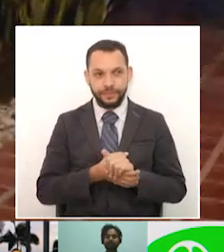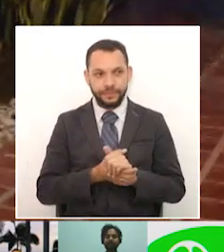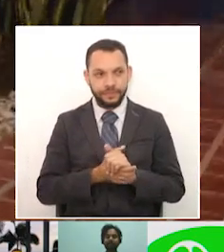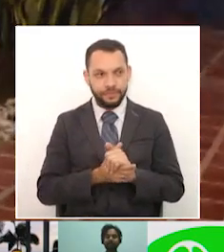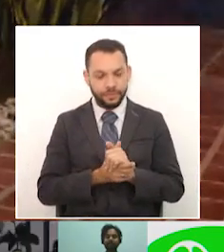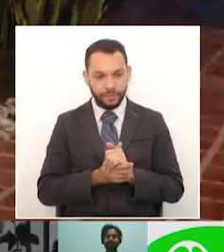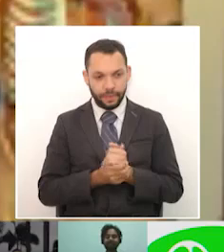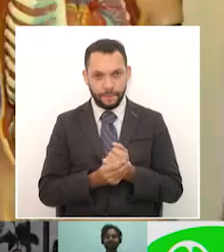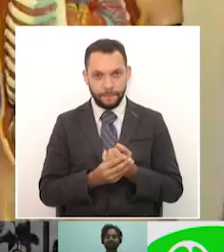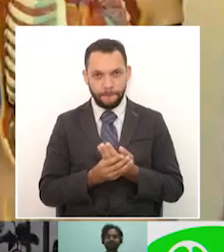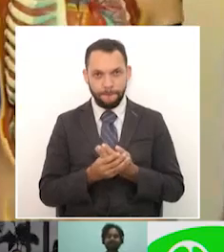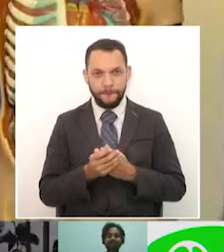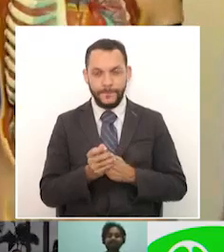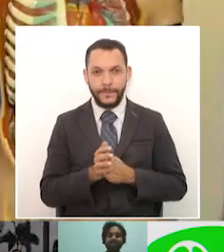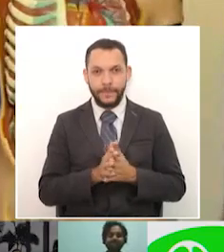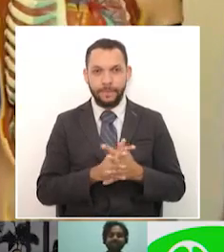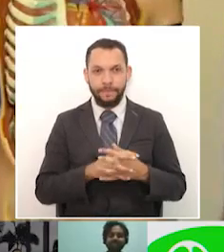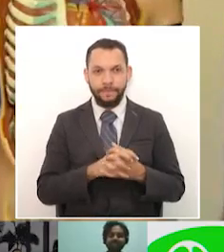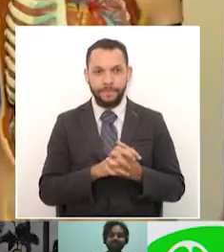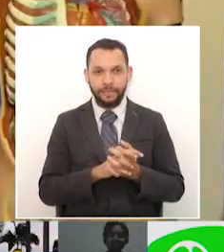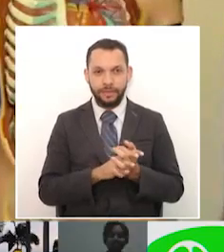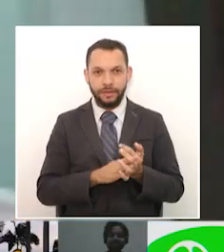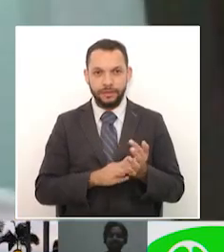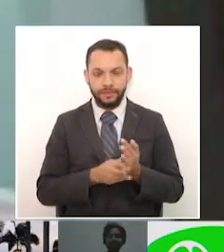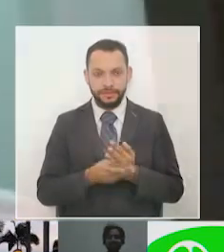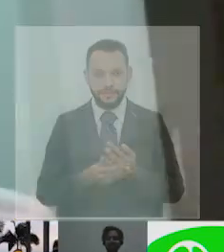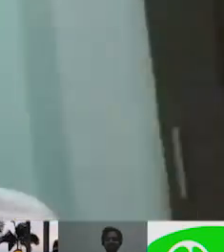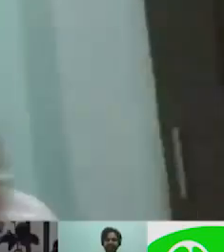Okay, Uttam, we're here with you, and we